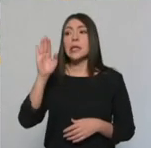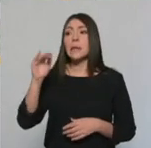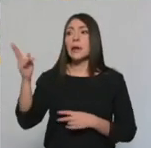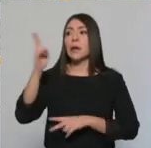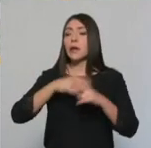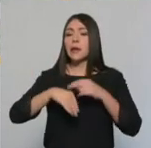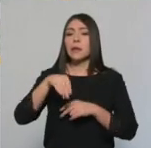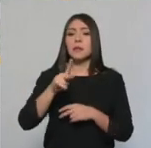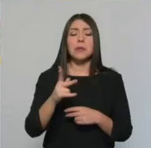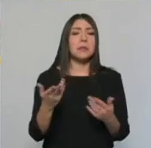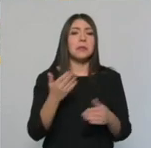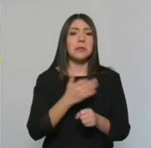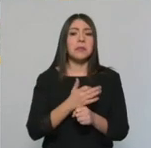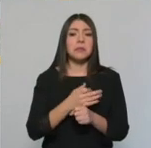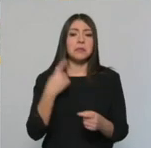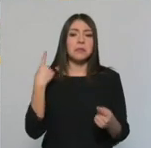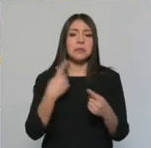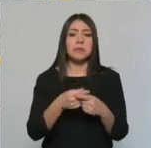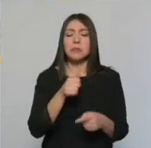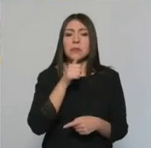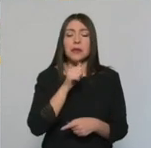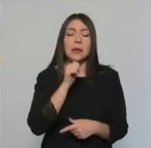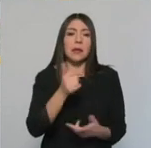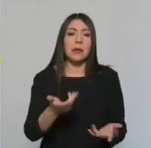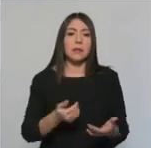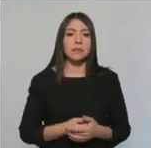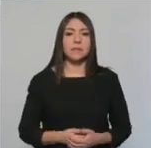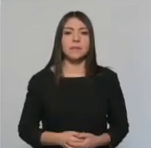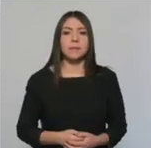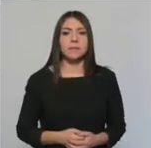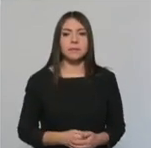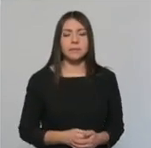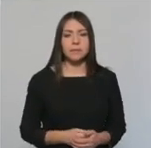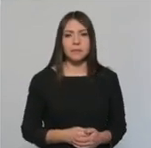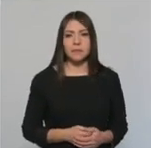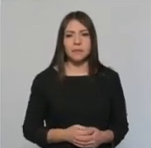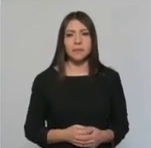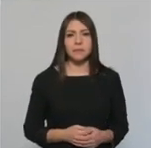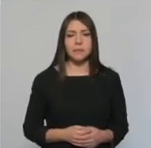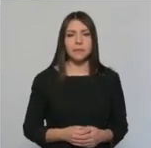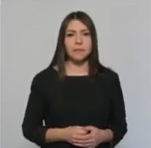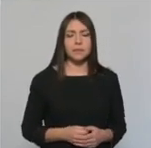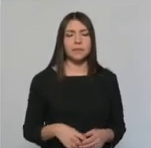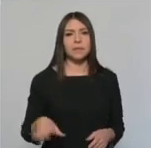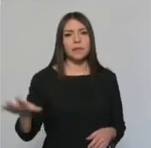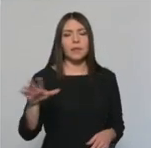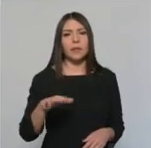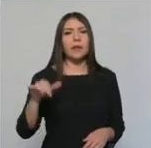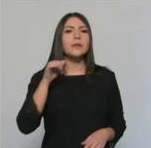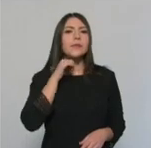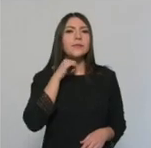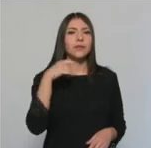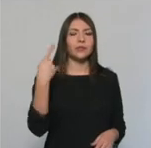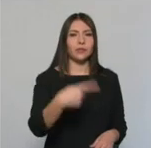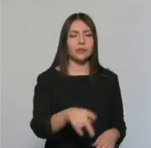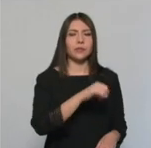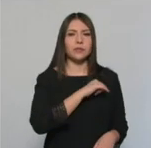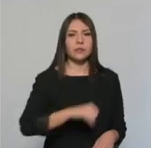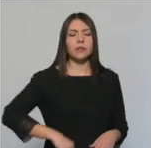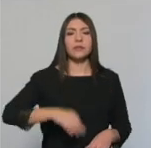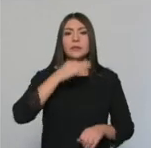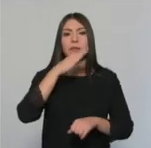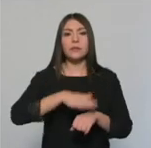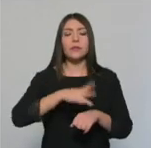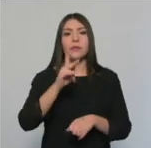Y hasta la fecha, hasta ahorita esta hora todavía no. Por su parte, la alcaldía Azcapotzalco informó que Protección